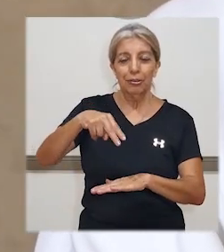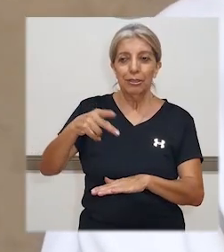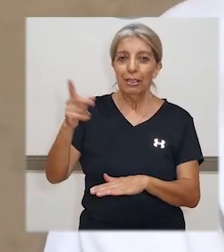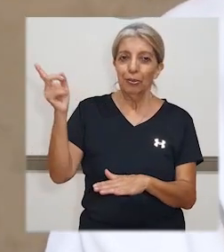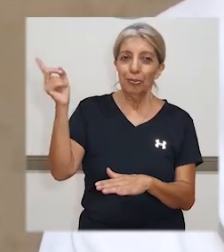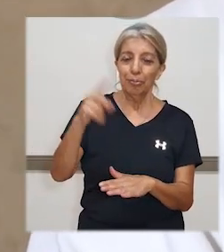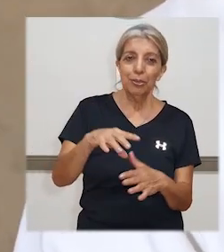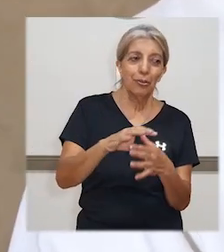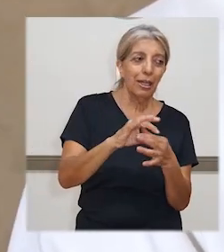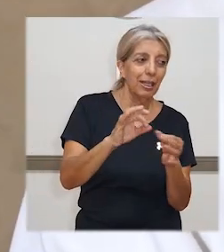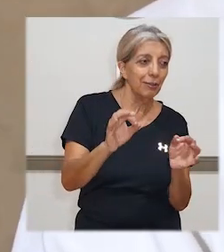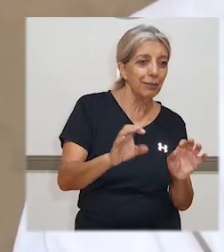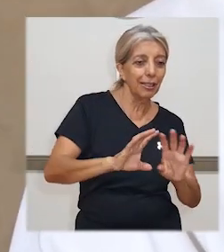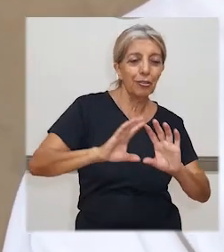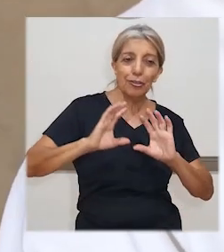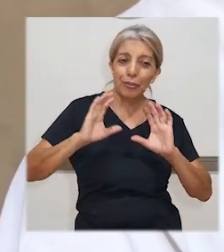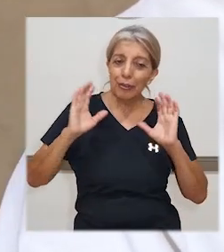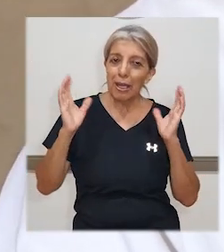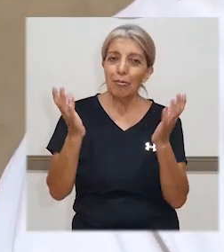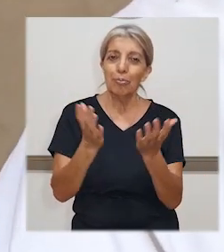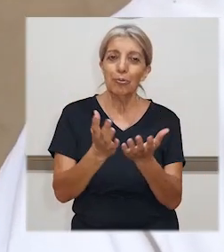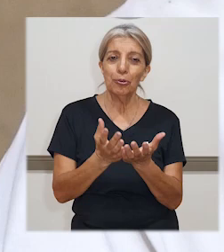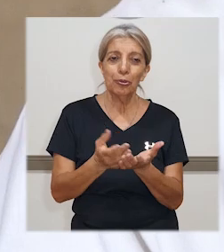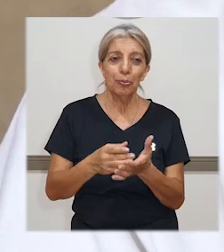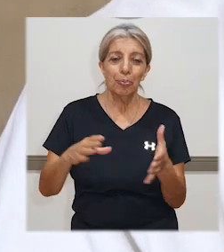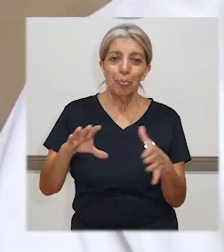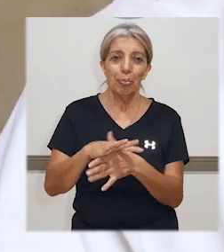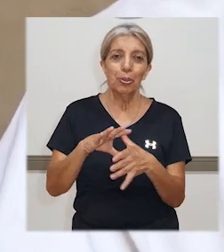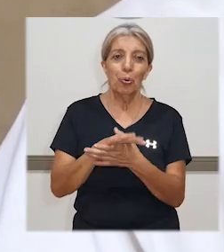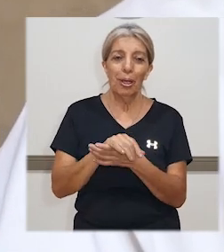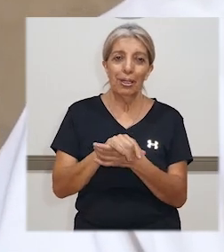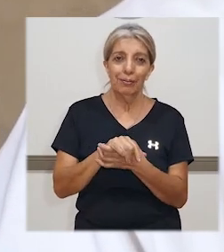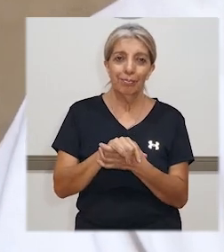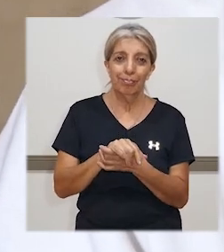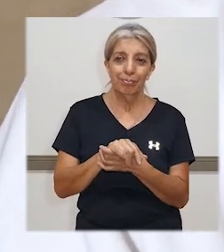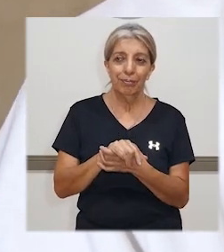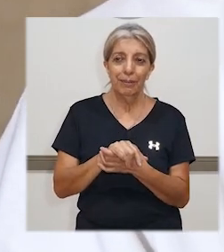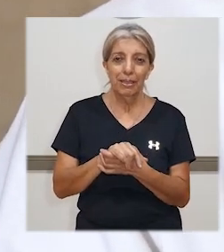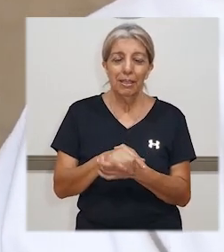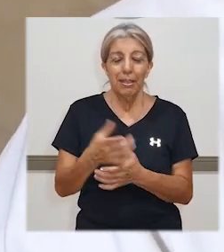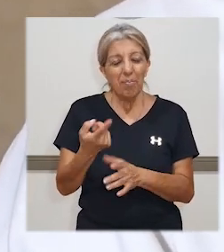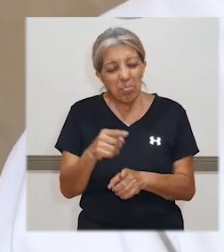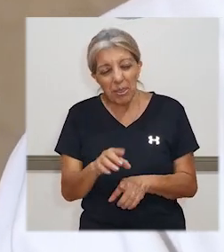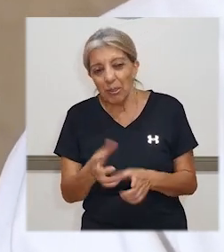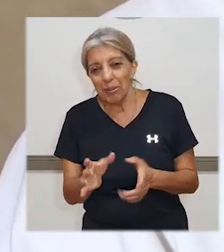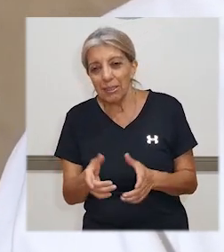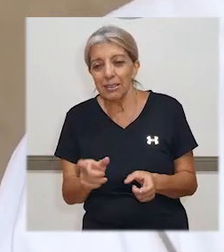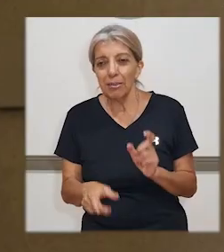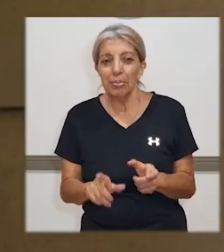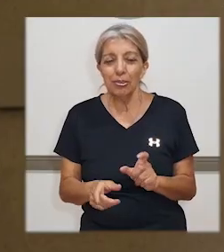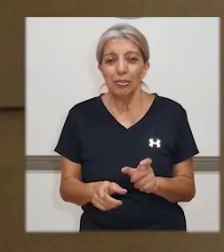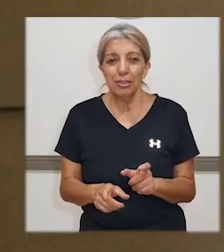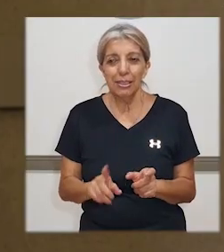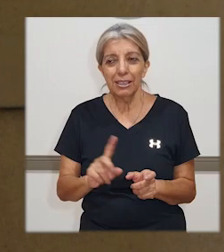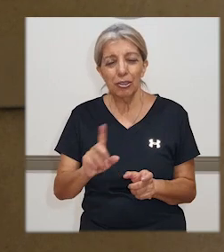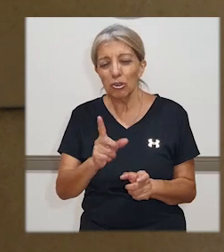a liberarnos a todos de aquellas cosas que nos oprimen, que nos esclavizan y que no nos permiten vivir todavía